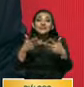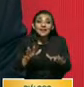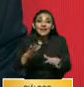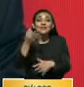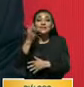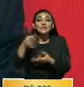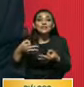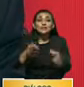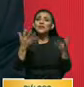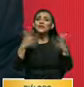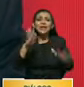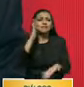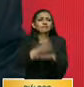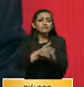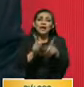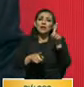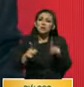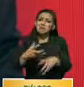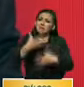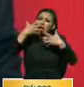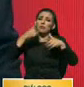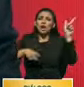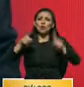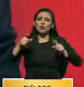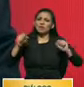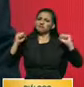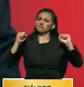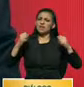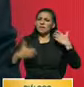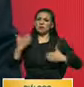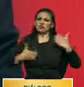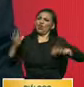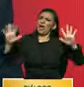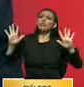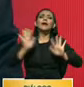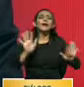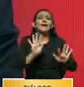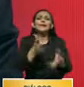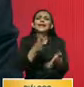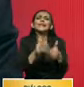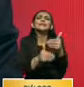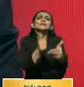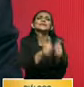febrero. Hasta ellos reconocen todo lo que se ha avanzado. Hasta la